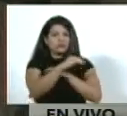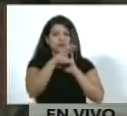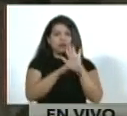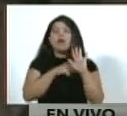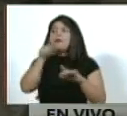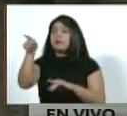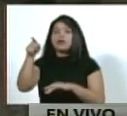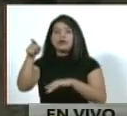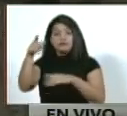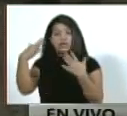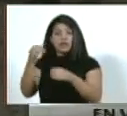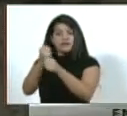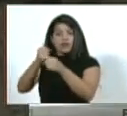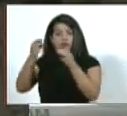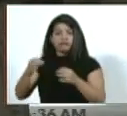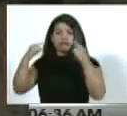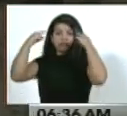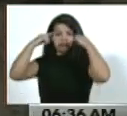e intelectuales.